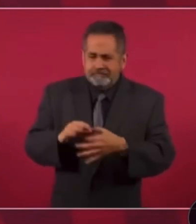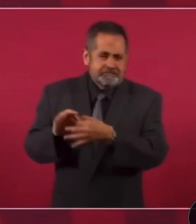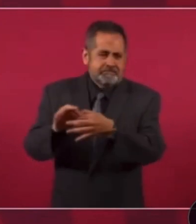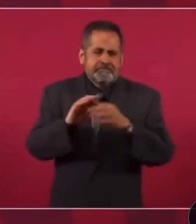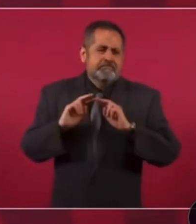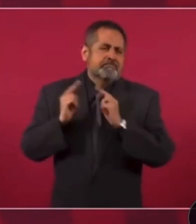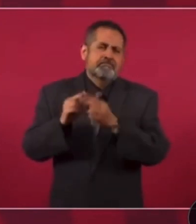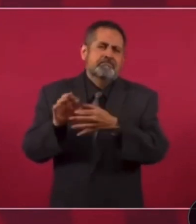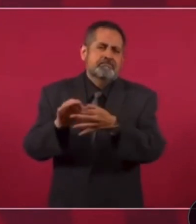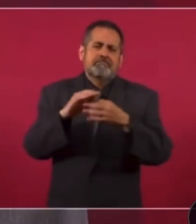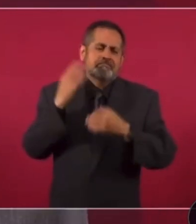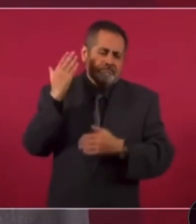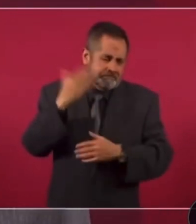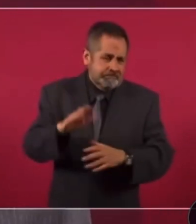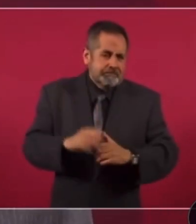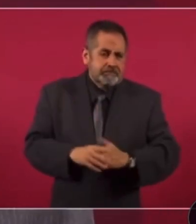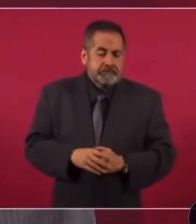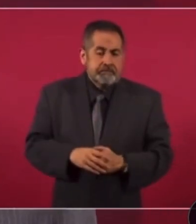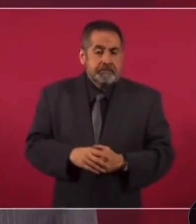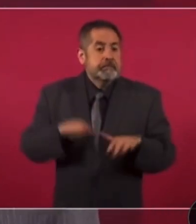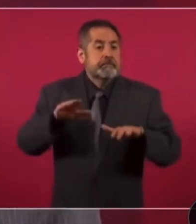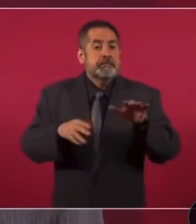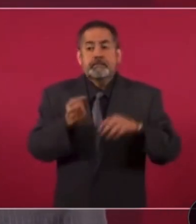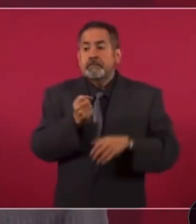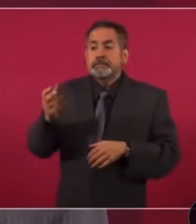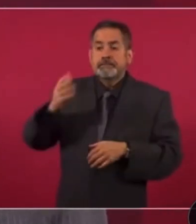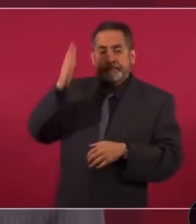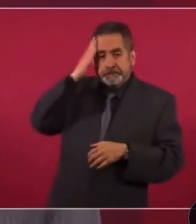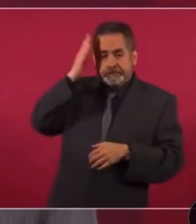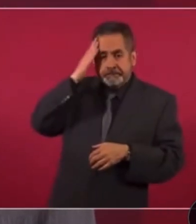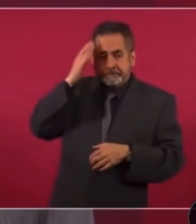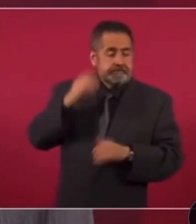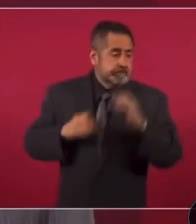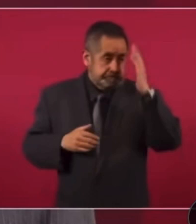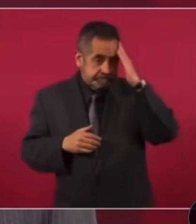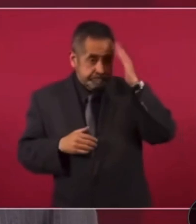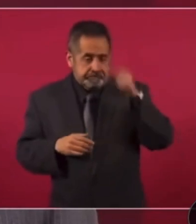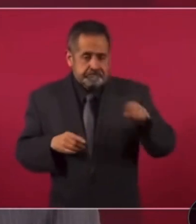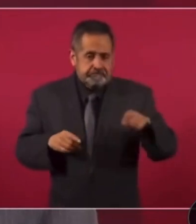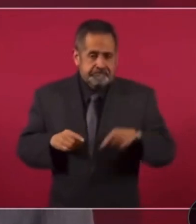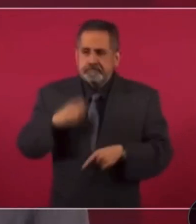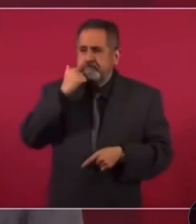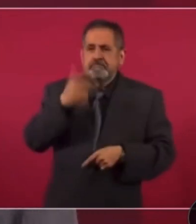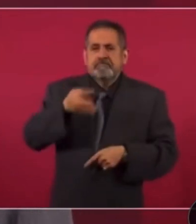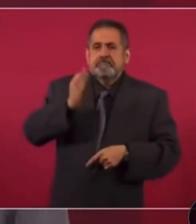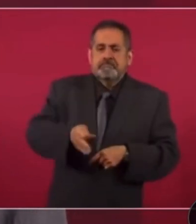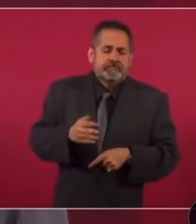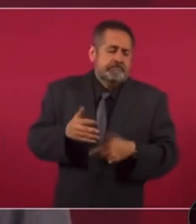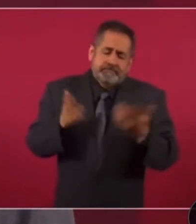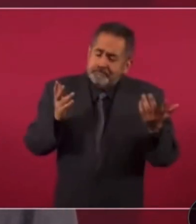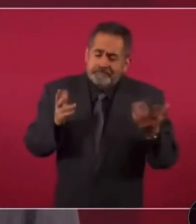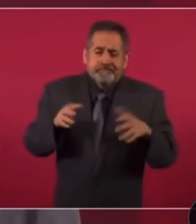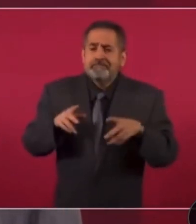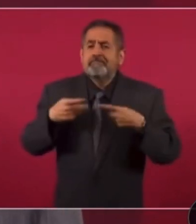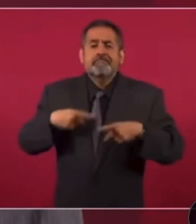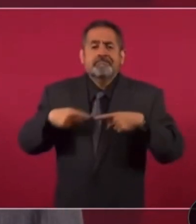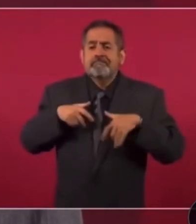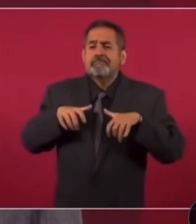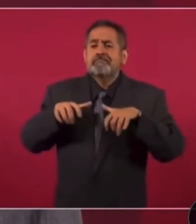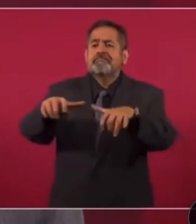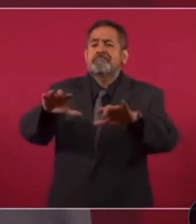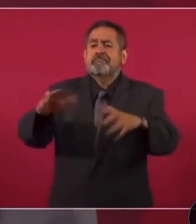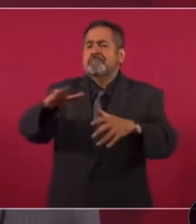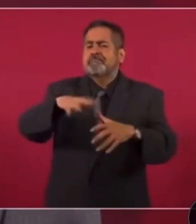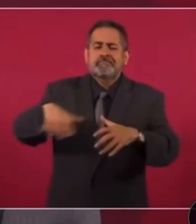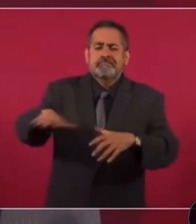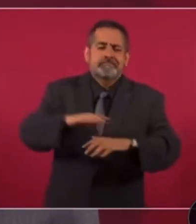A veces los dirigentes no quieren aceptar esa nueva realidad.